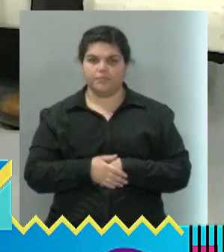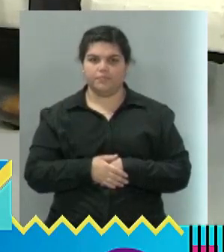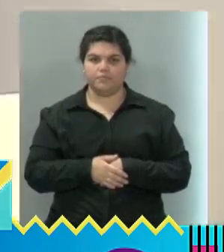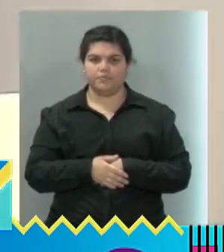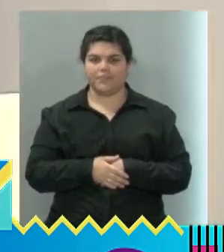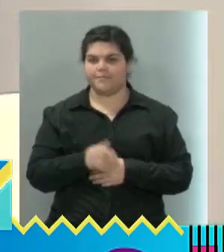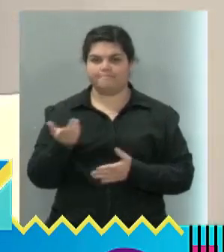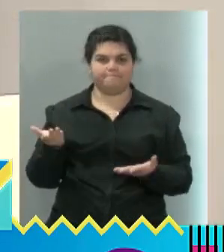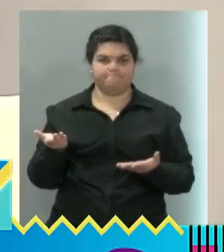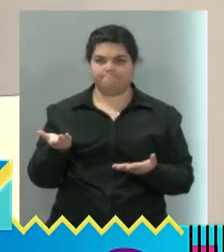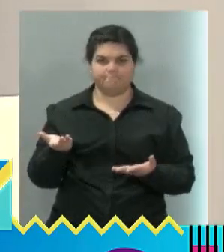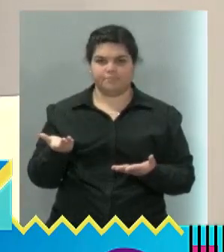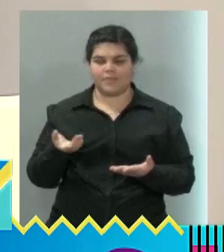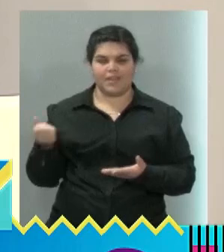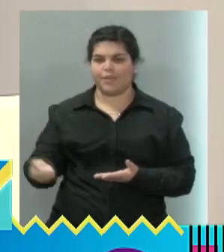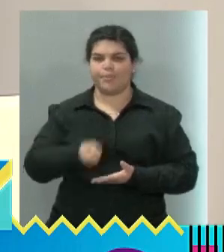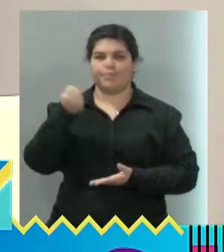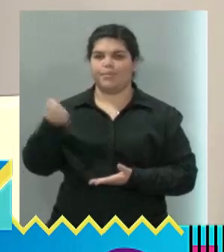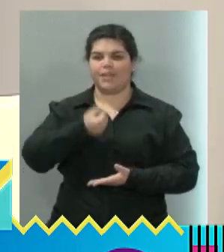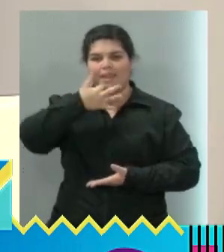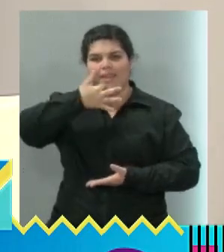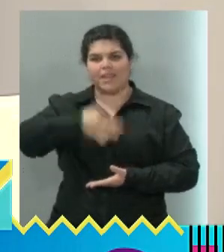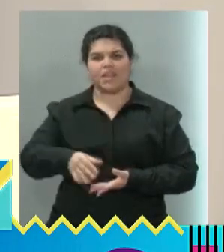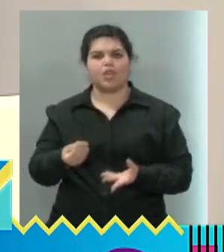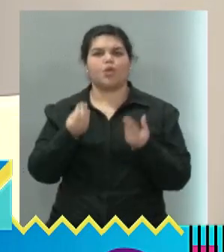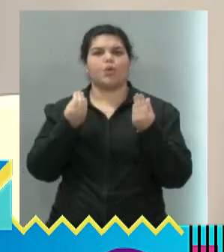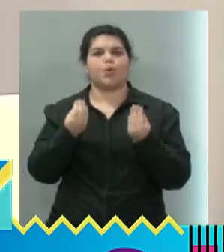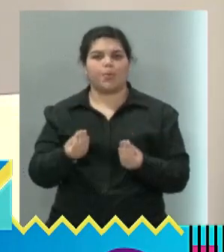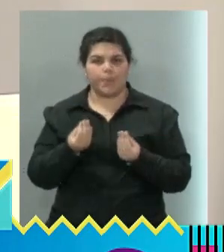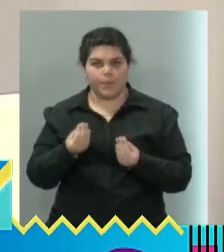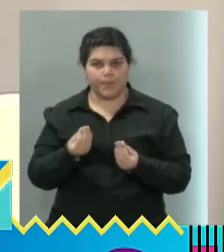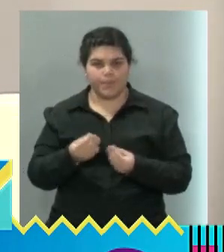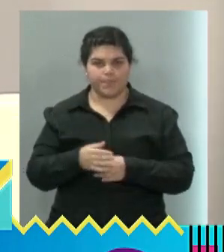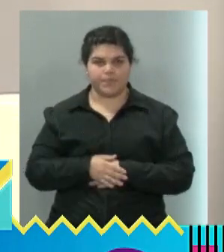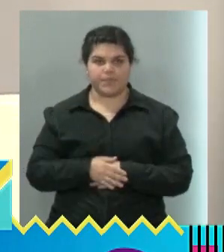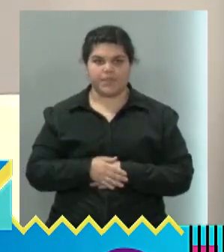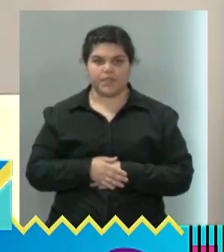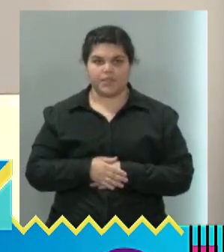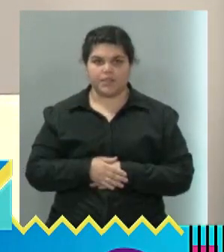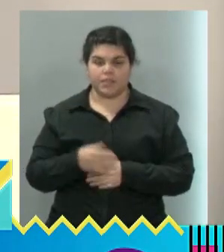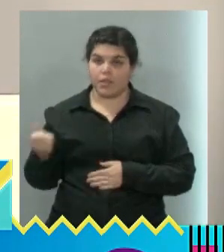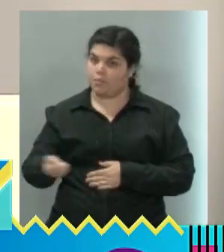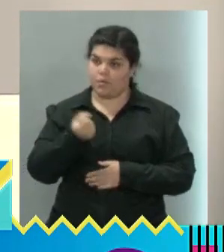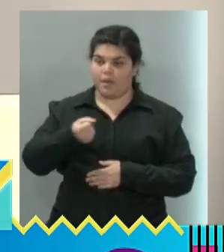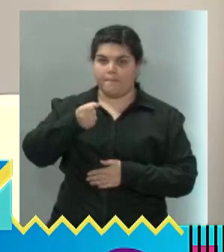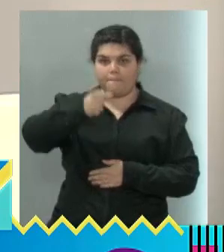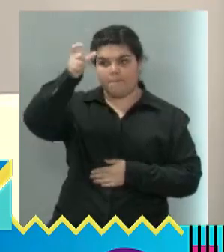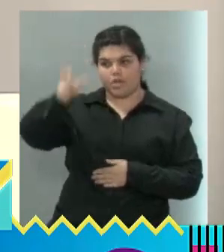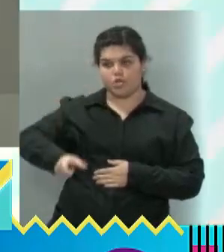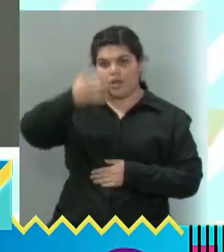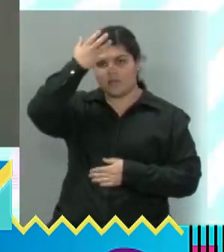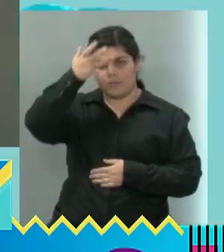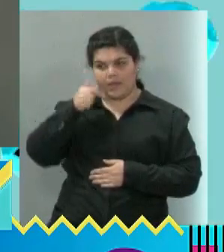puede entender nada de lo que vamos a hablar si no lo enmarcamos dentro de la figura del general San